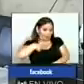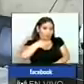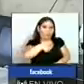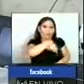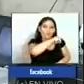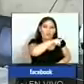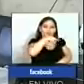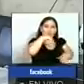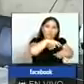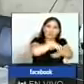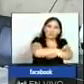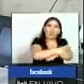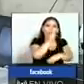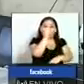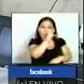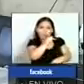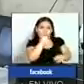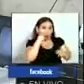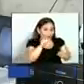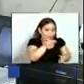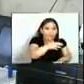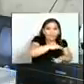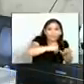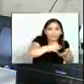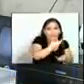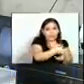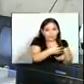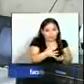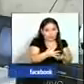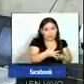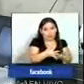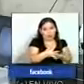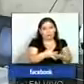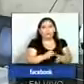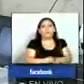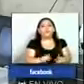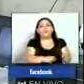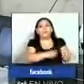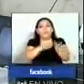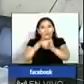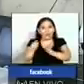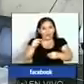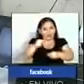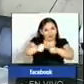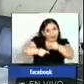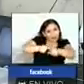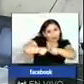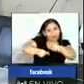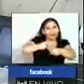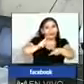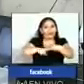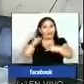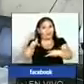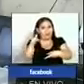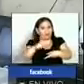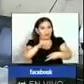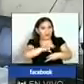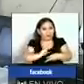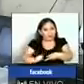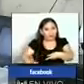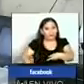A Chalatenango Fui a dar Física moderna Y a San Miguel Fui a dar Geología Y geofísica Salvadoreña